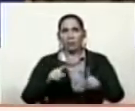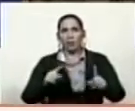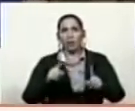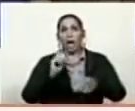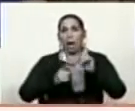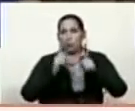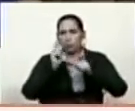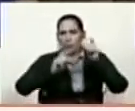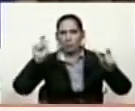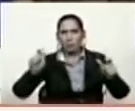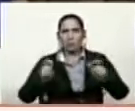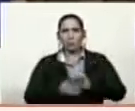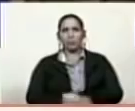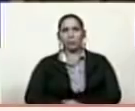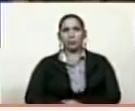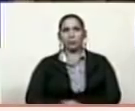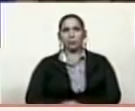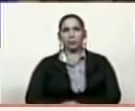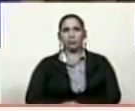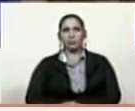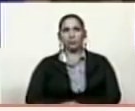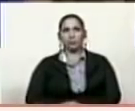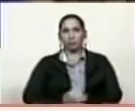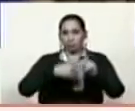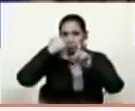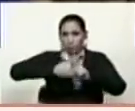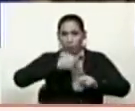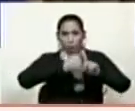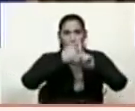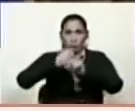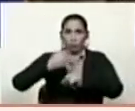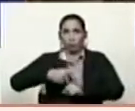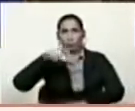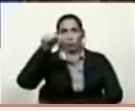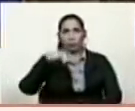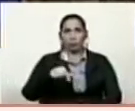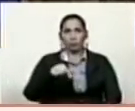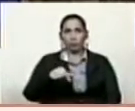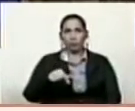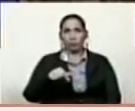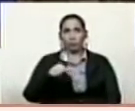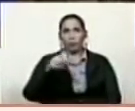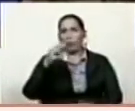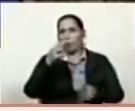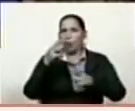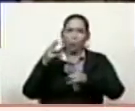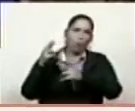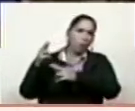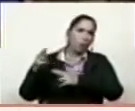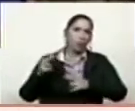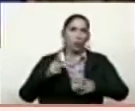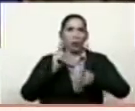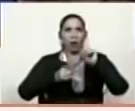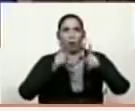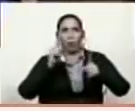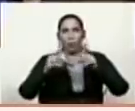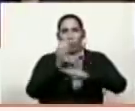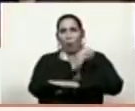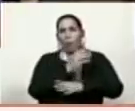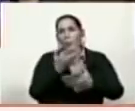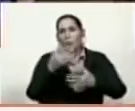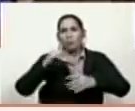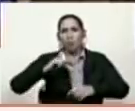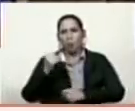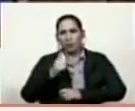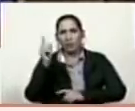y otros nosotros les rendimos homenaje, a los que lucharon aquí en Puente Llaguno y que recibieron los disparos de francotiradores de parte de la Policía Metropolitana,